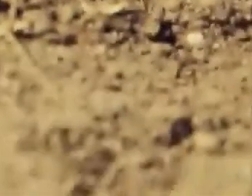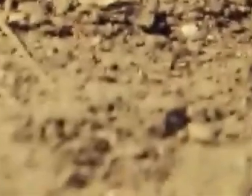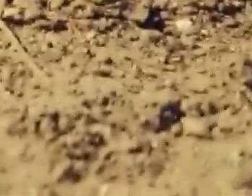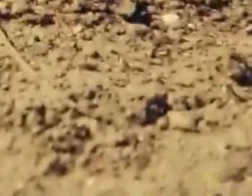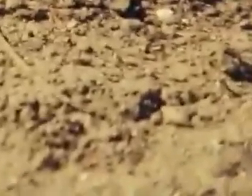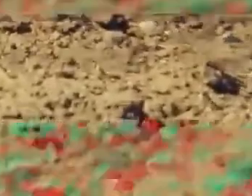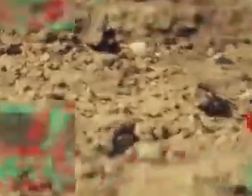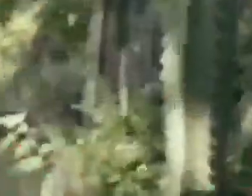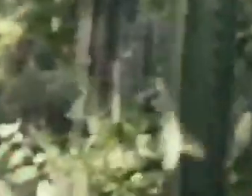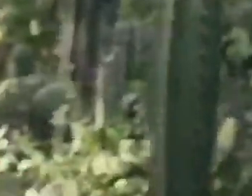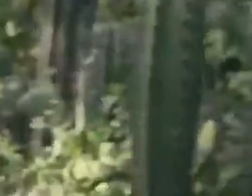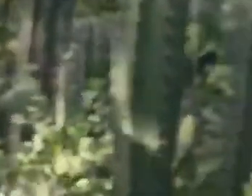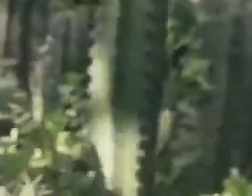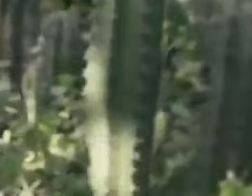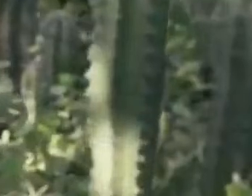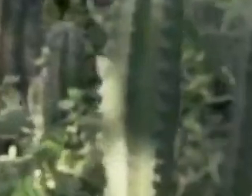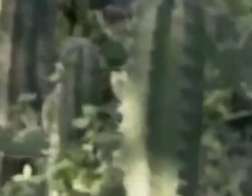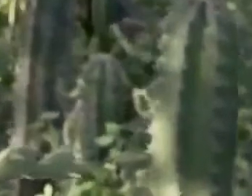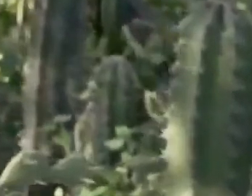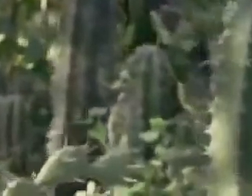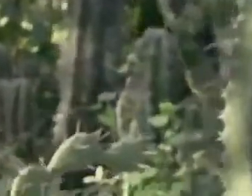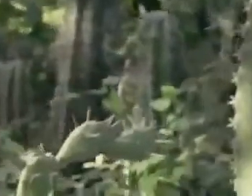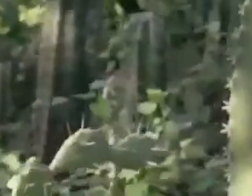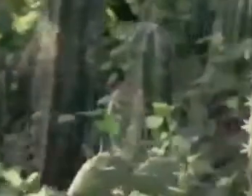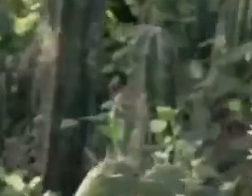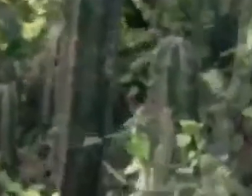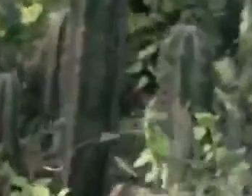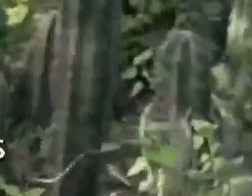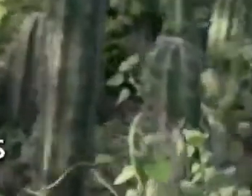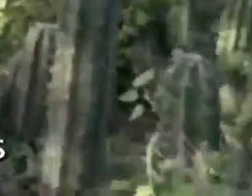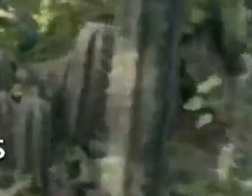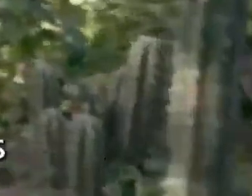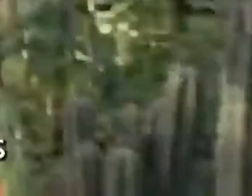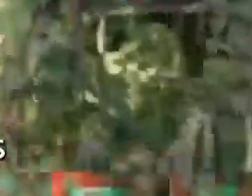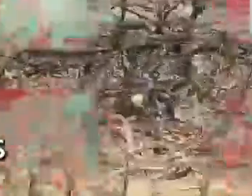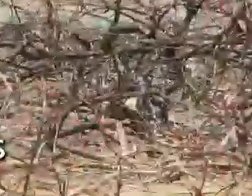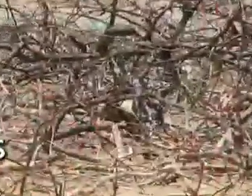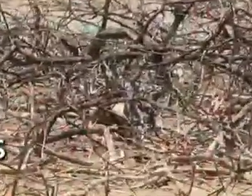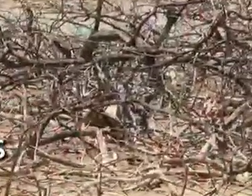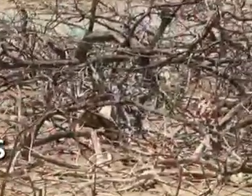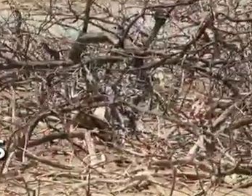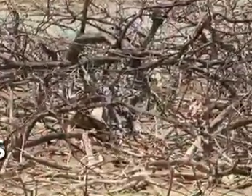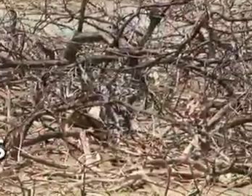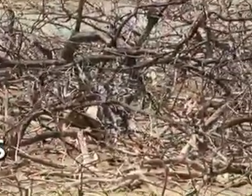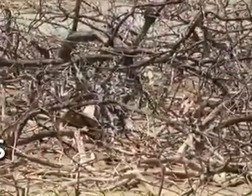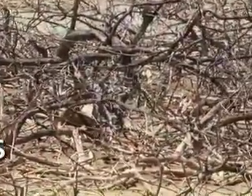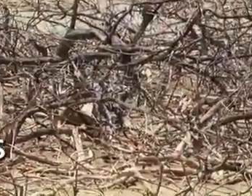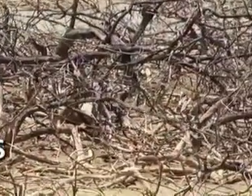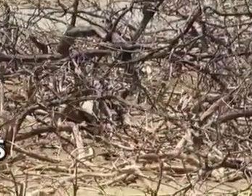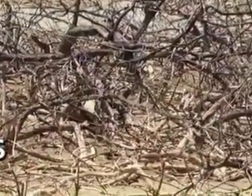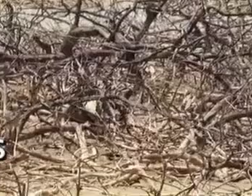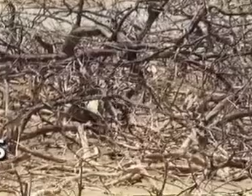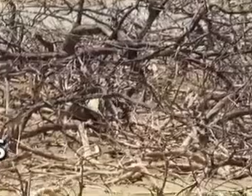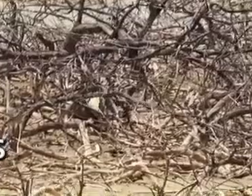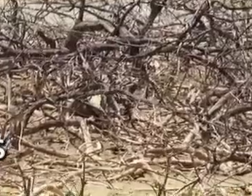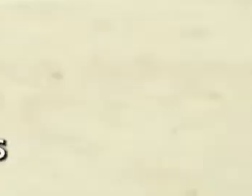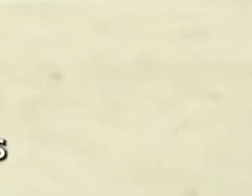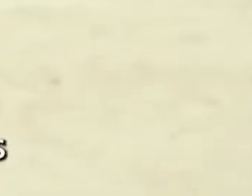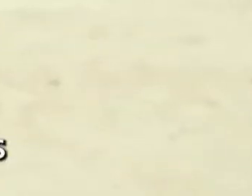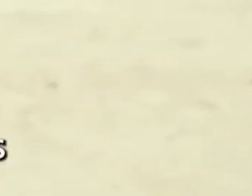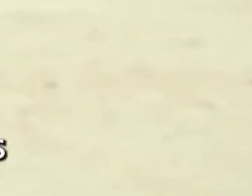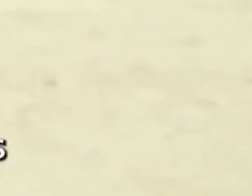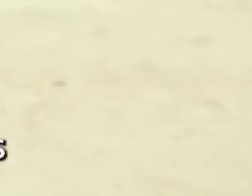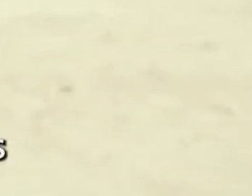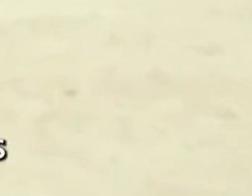desierto guajiro, sino para servir de repertorio a esta vida rústica y desértica que sería esquiva a